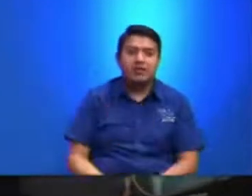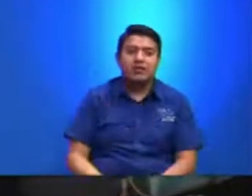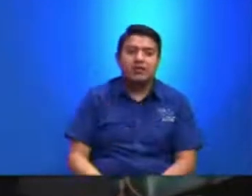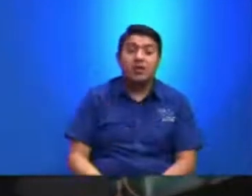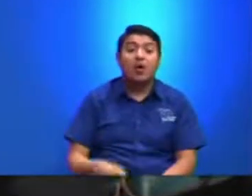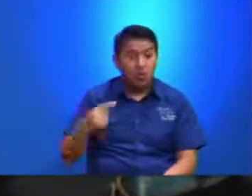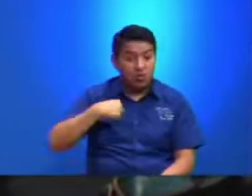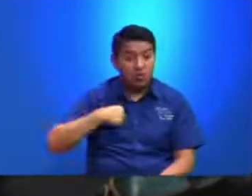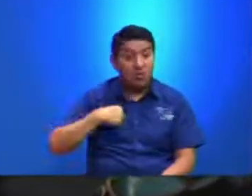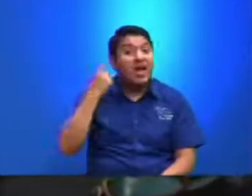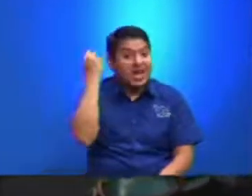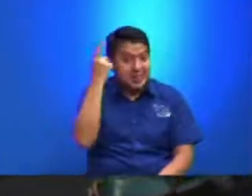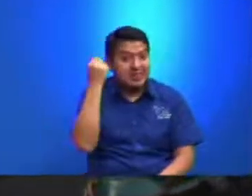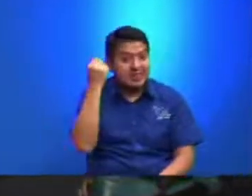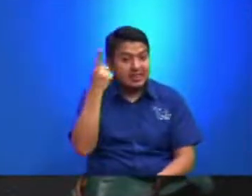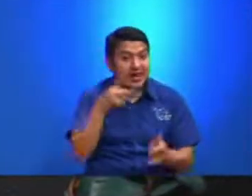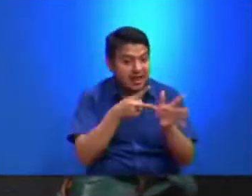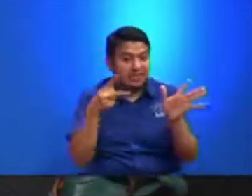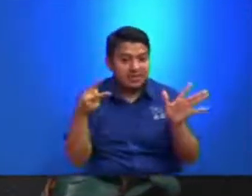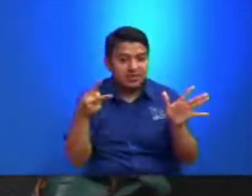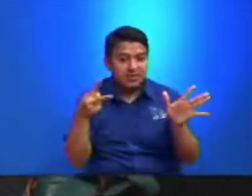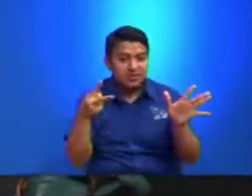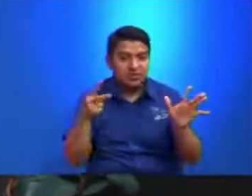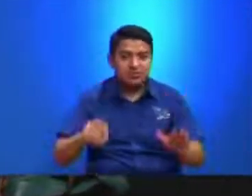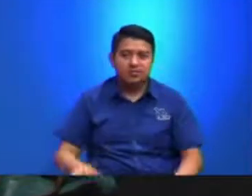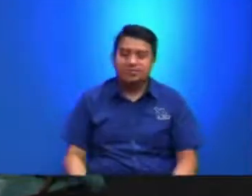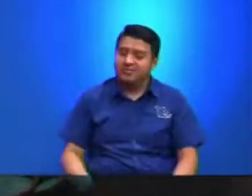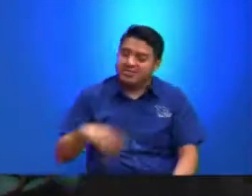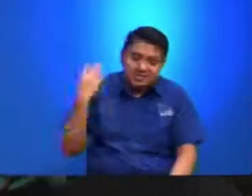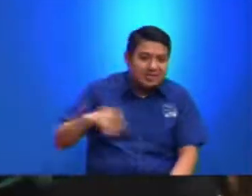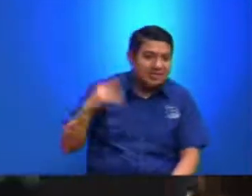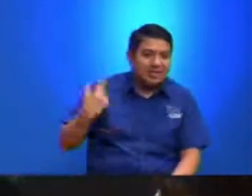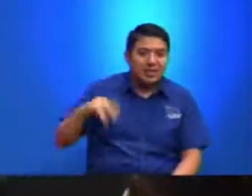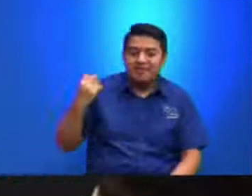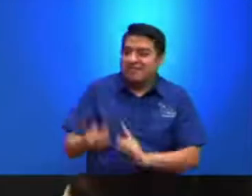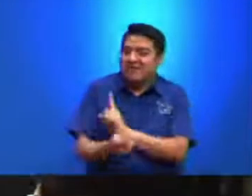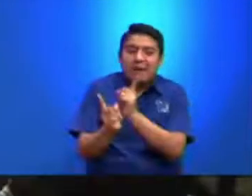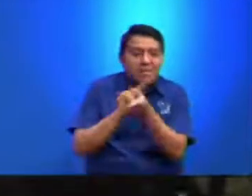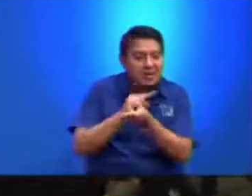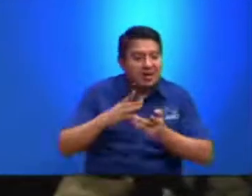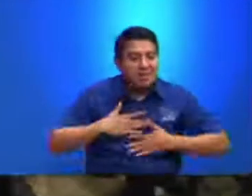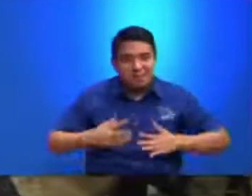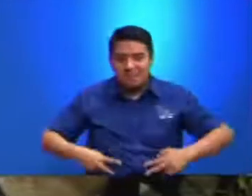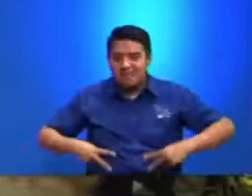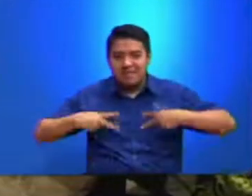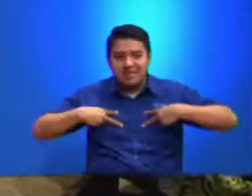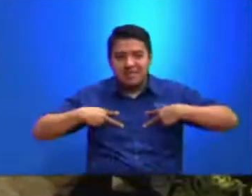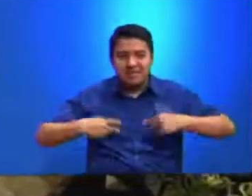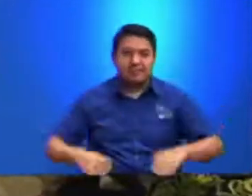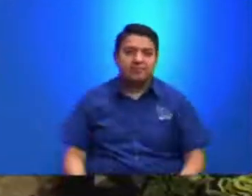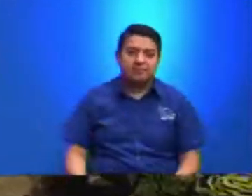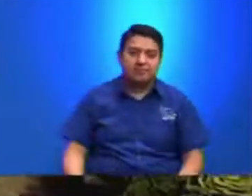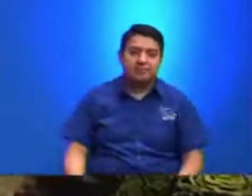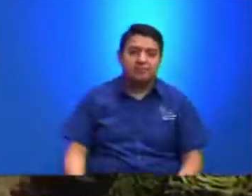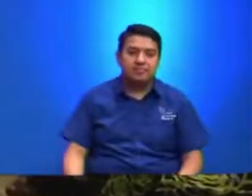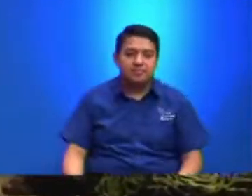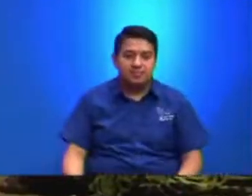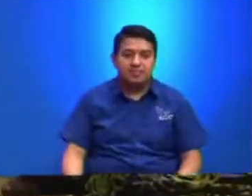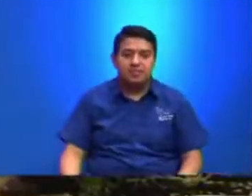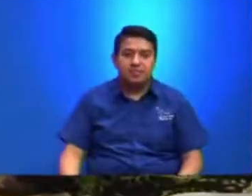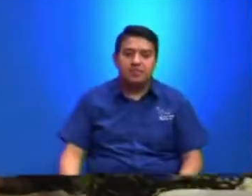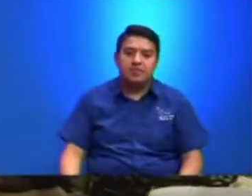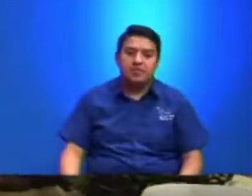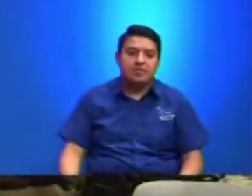versículo que a uno se le hizo rema, de una vez cambió para siempre. Claro, vienen